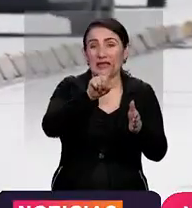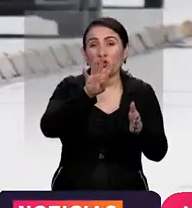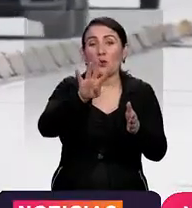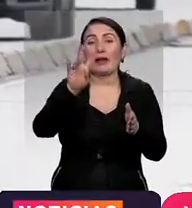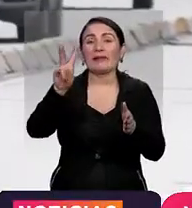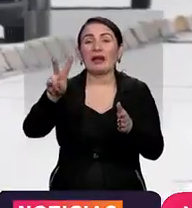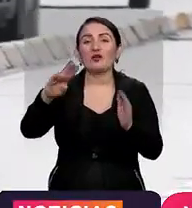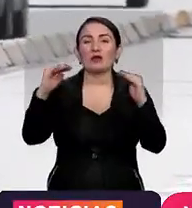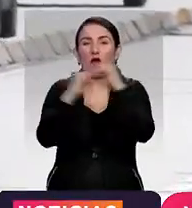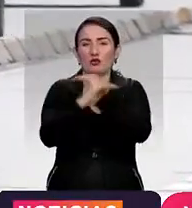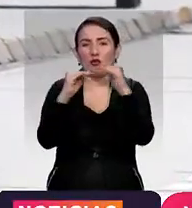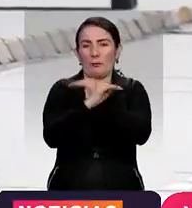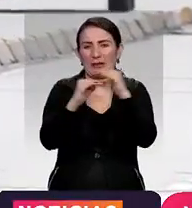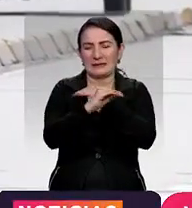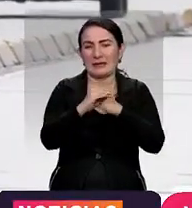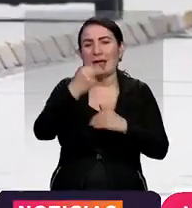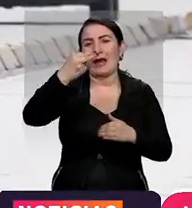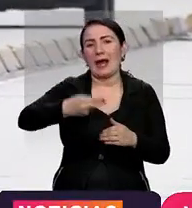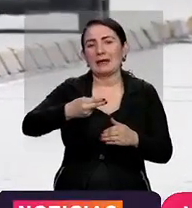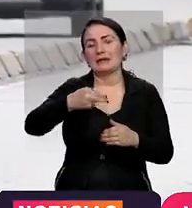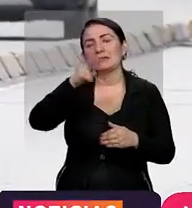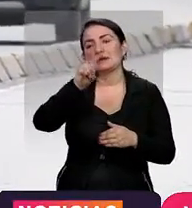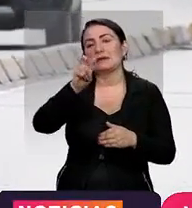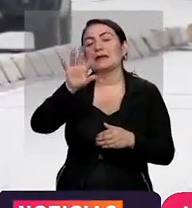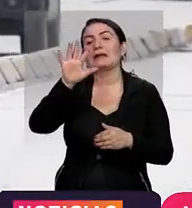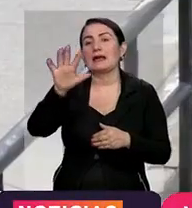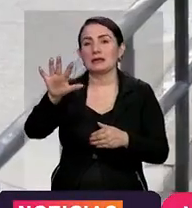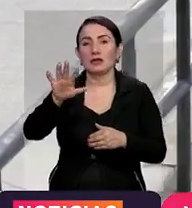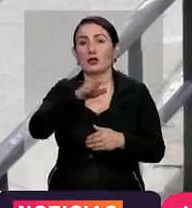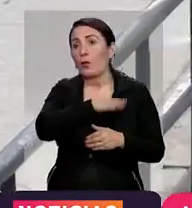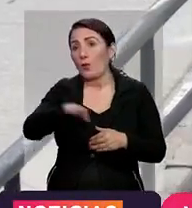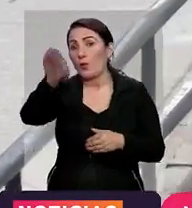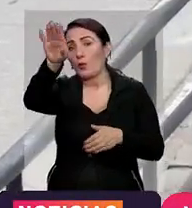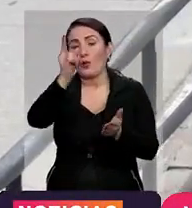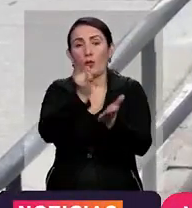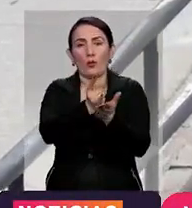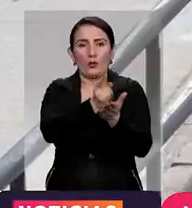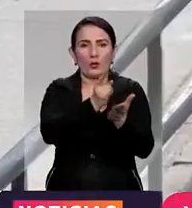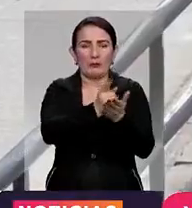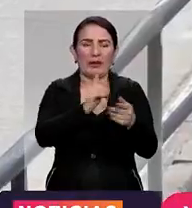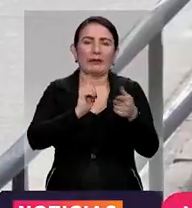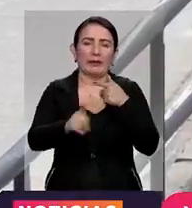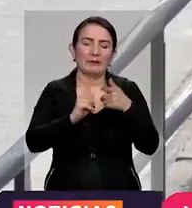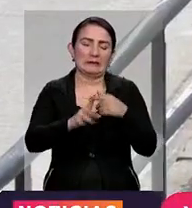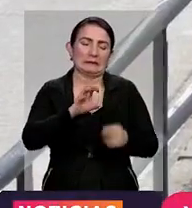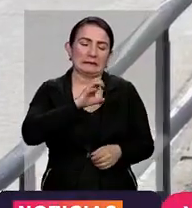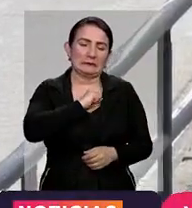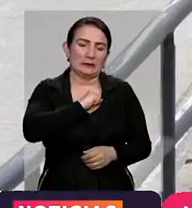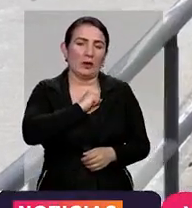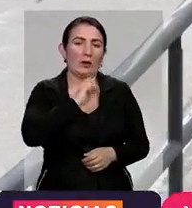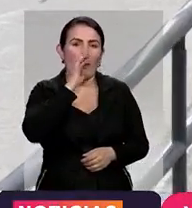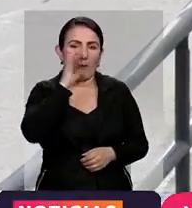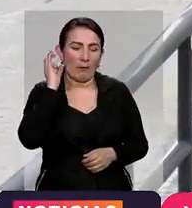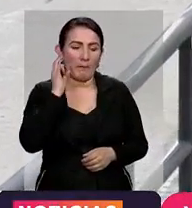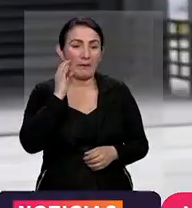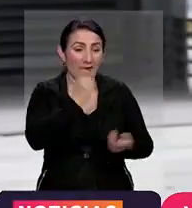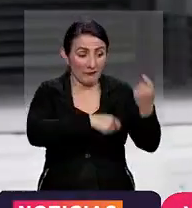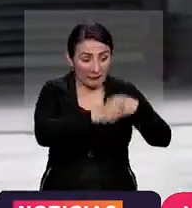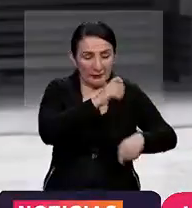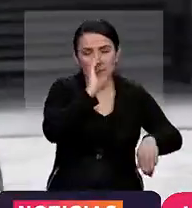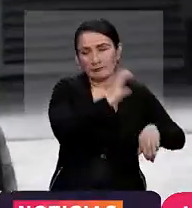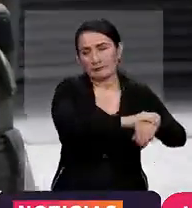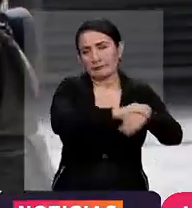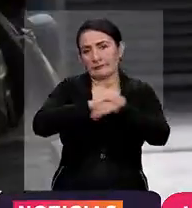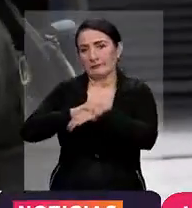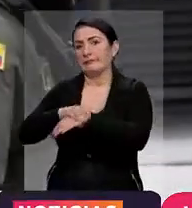autopista en la ruta H75 con destino a Usme. Transmilenio lamentó lo ocurrido y el presunto agresor fue capturado